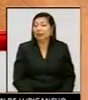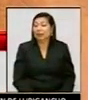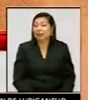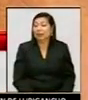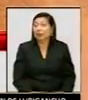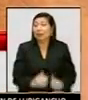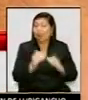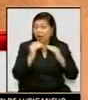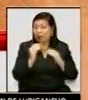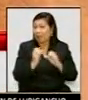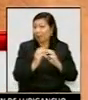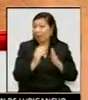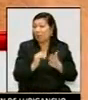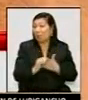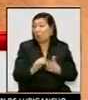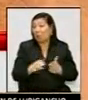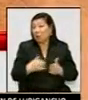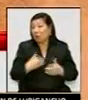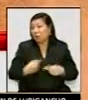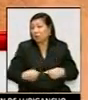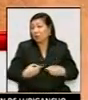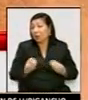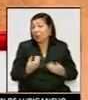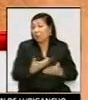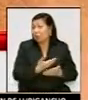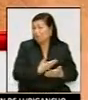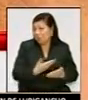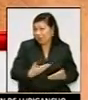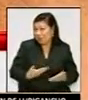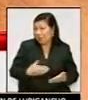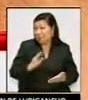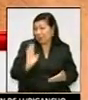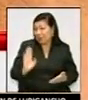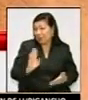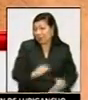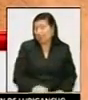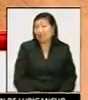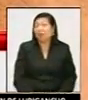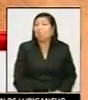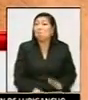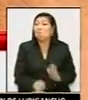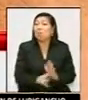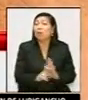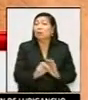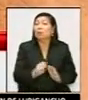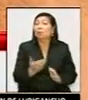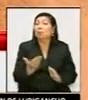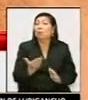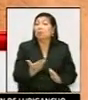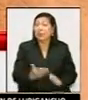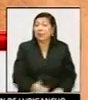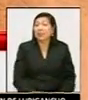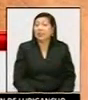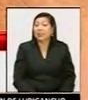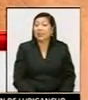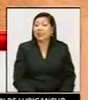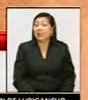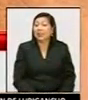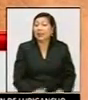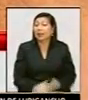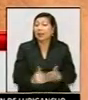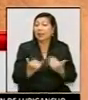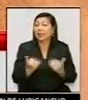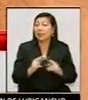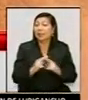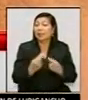al orden del día. Usted puede disponer como presidente a voluntad y a pedido de los que estamos en